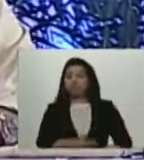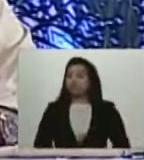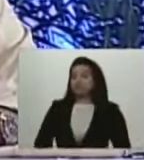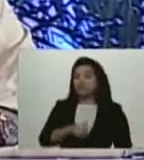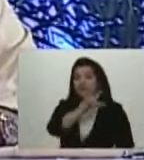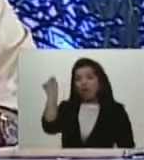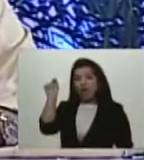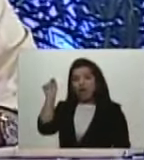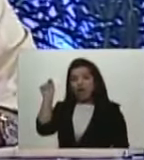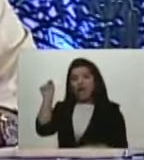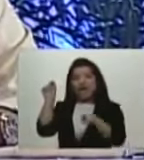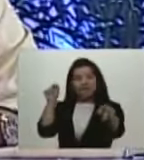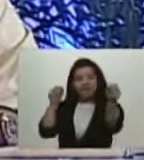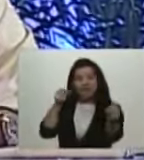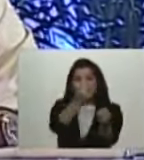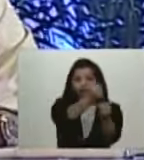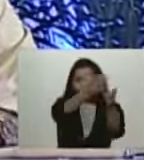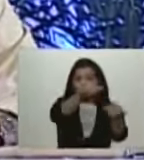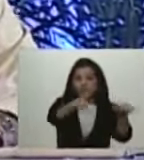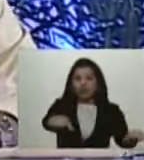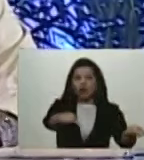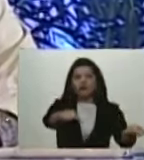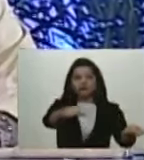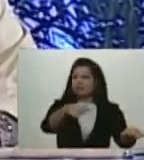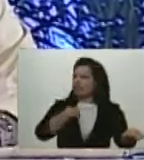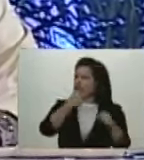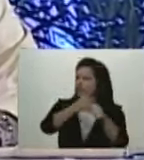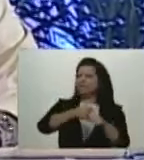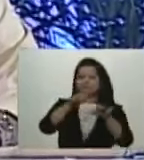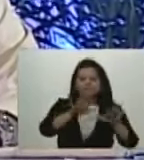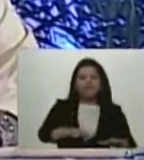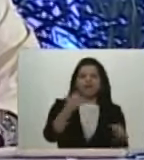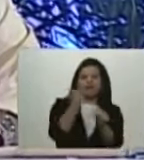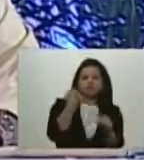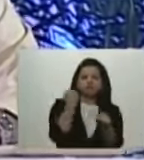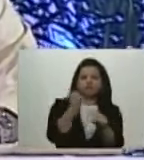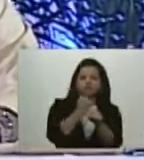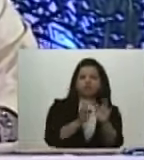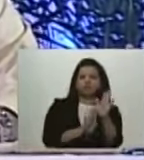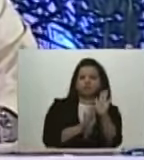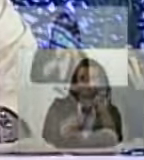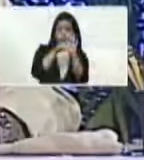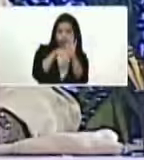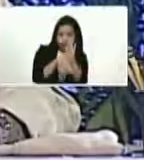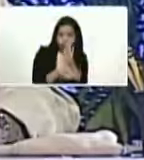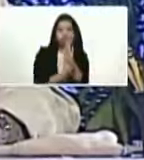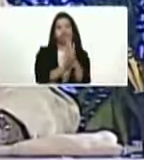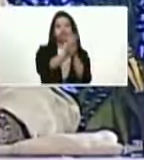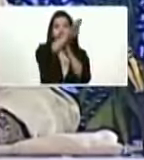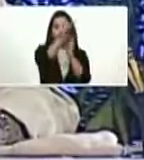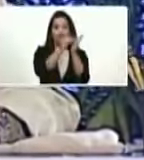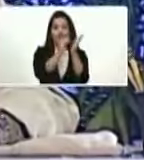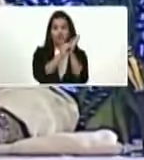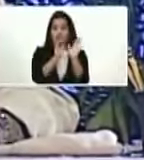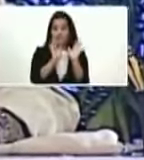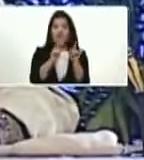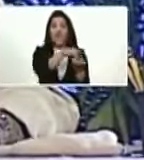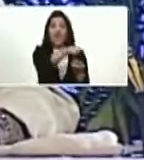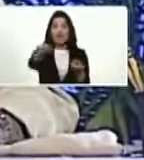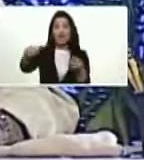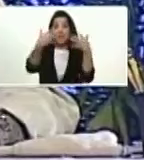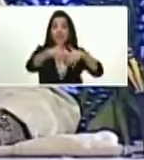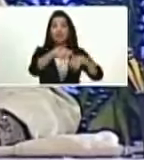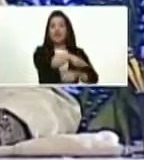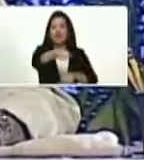obrera y empresas estatales con las cuales vamos a conformar un poderoso sistema, un poder